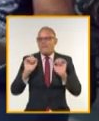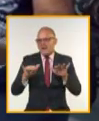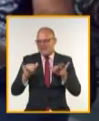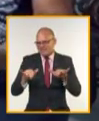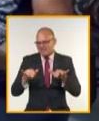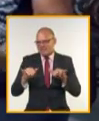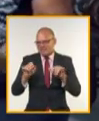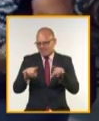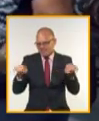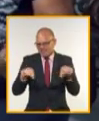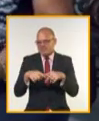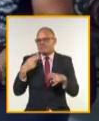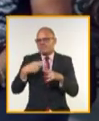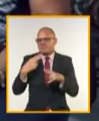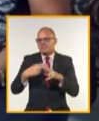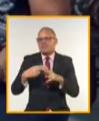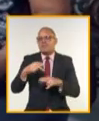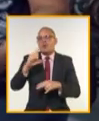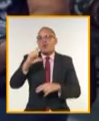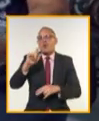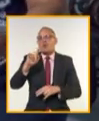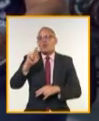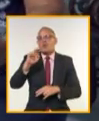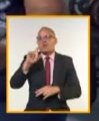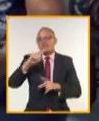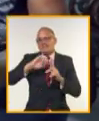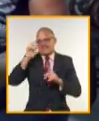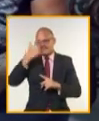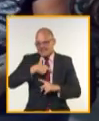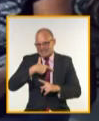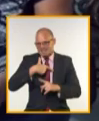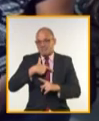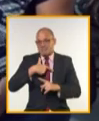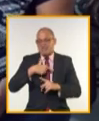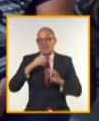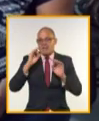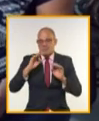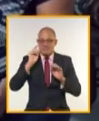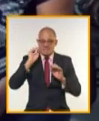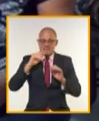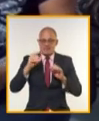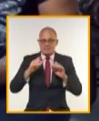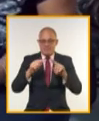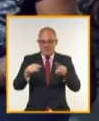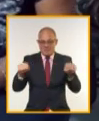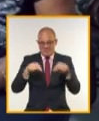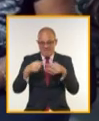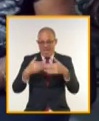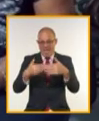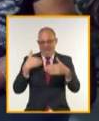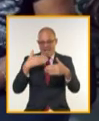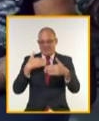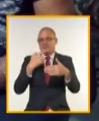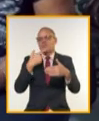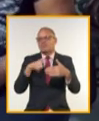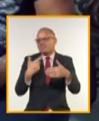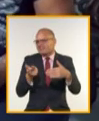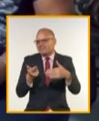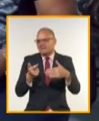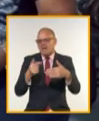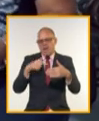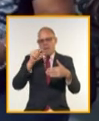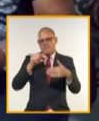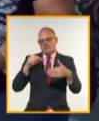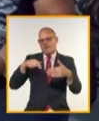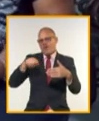allá de la Plaza del Vapor estaba el barrio negro de Jesús María. Cuando nosotros nos ponemos a